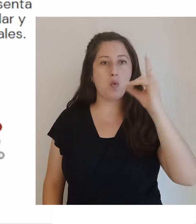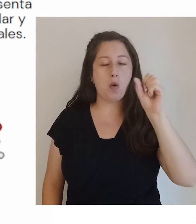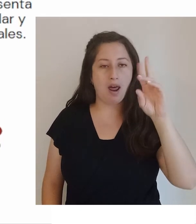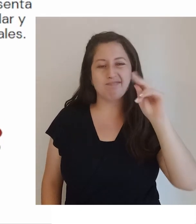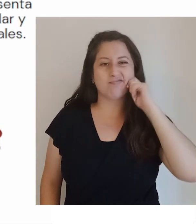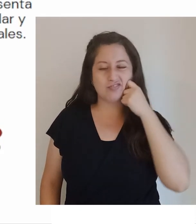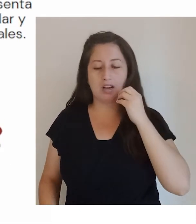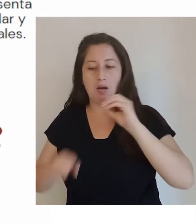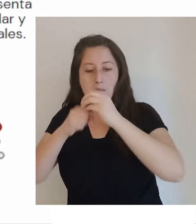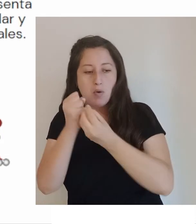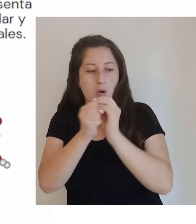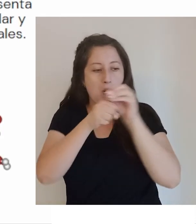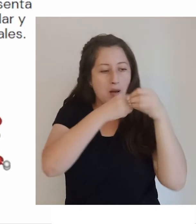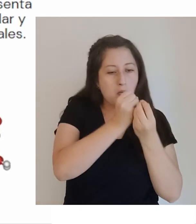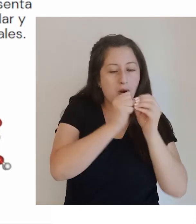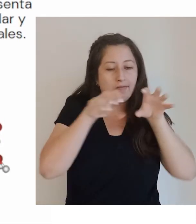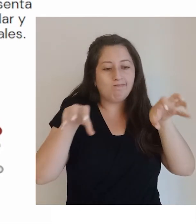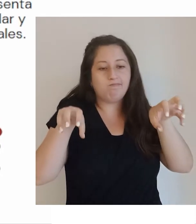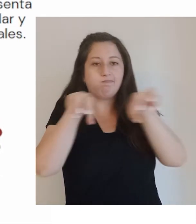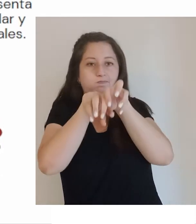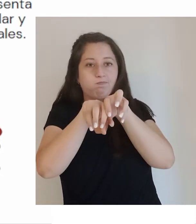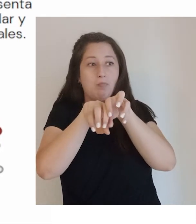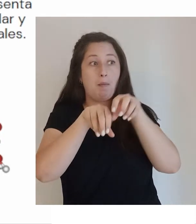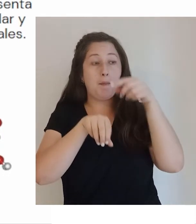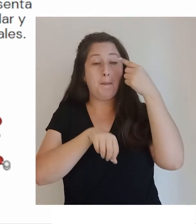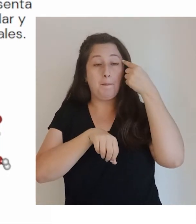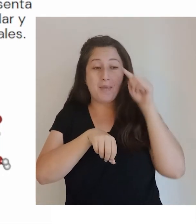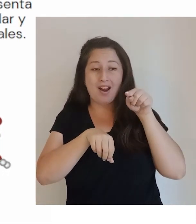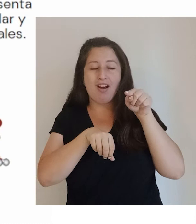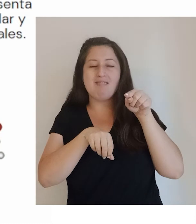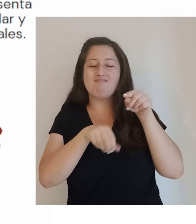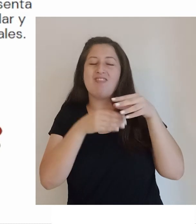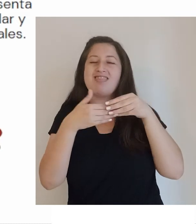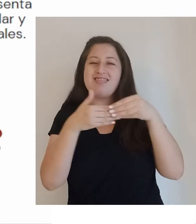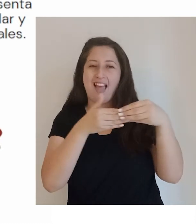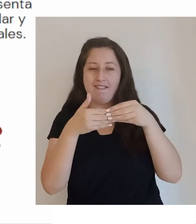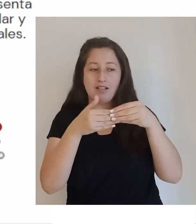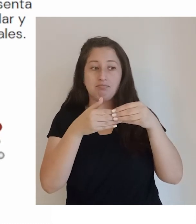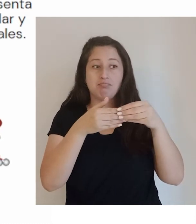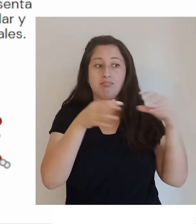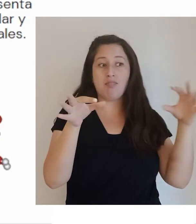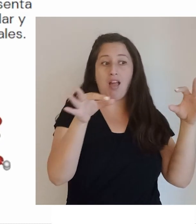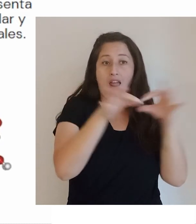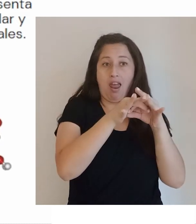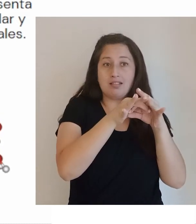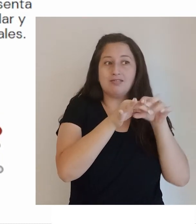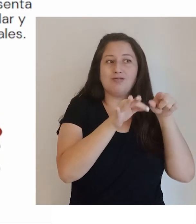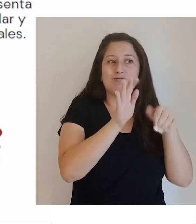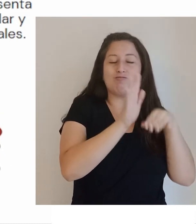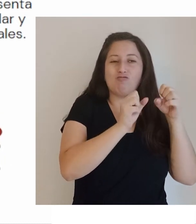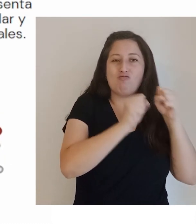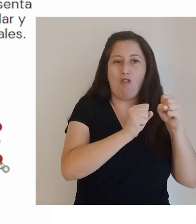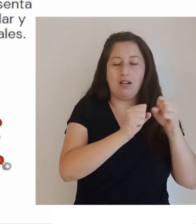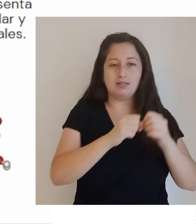moléculas, aunque son más débiles que las fuerzas de los enlaces que mantienen unidos los